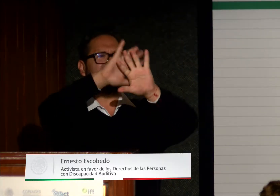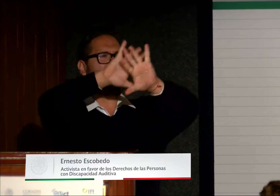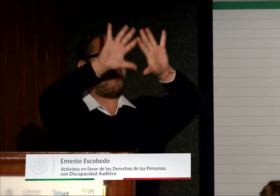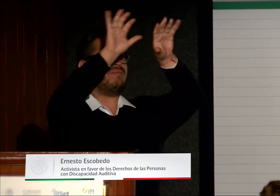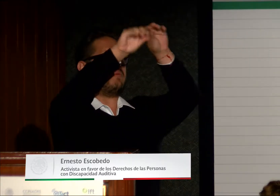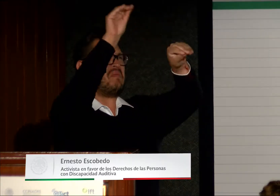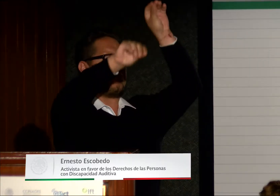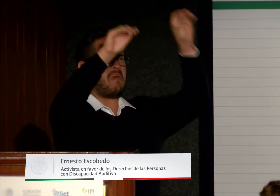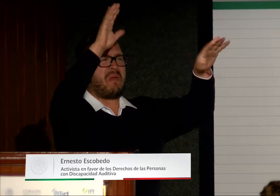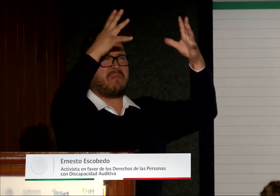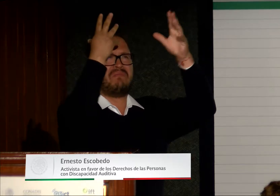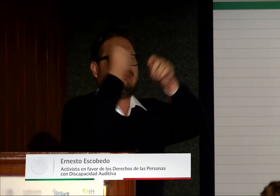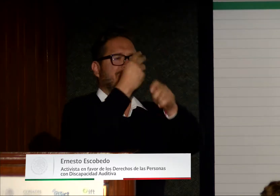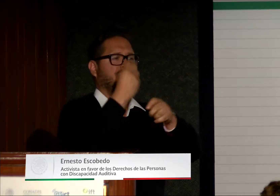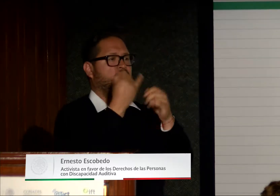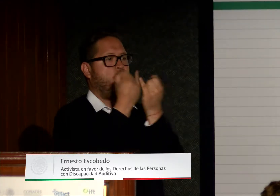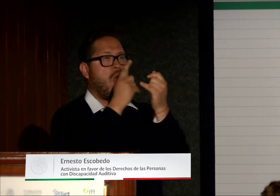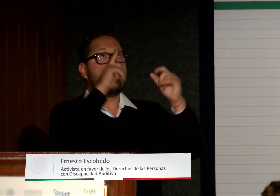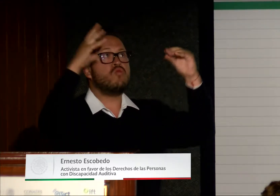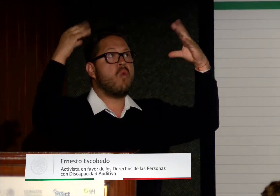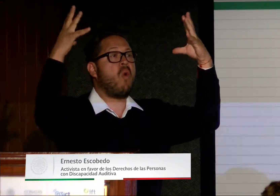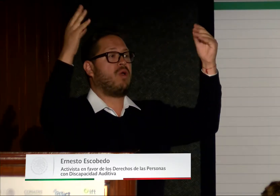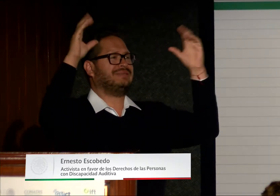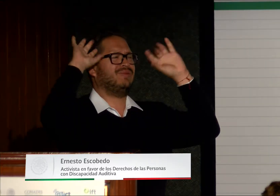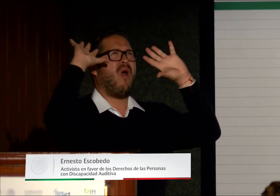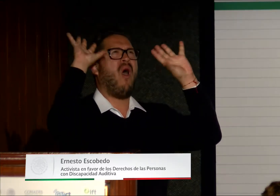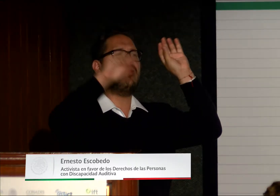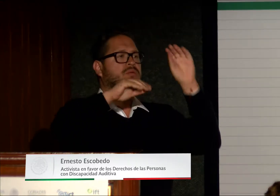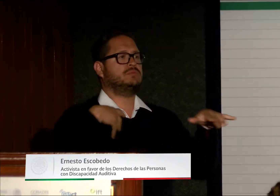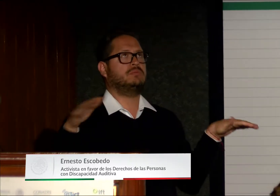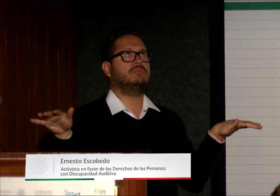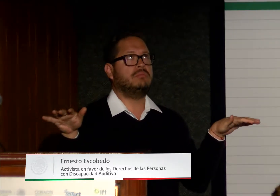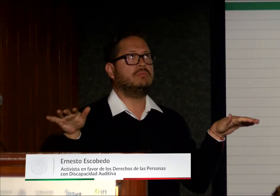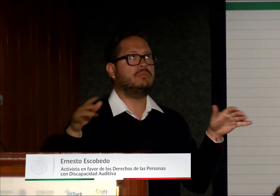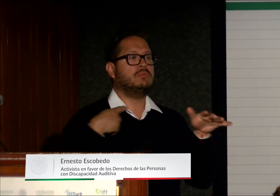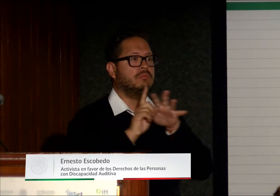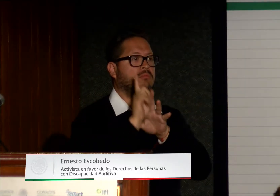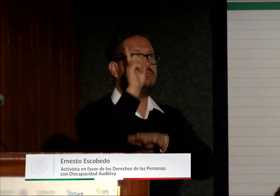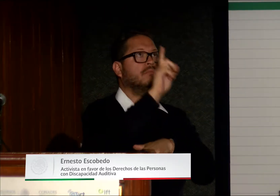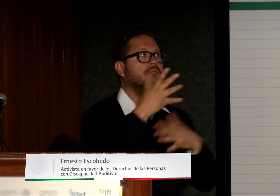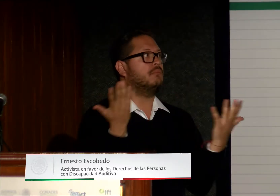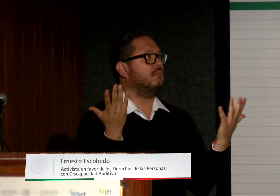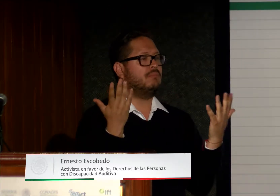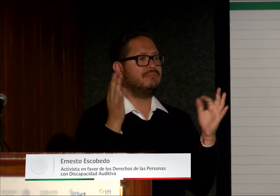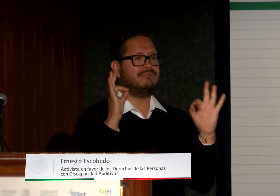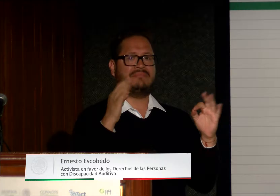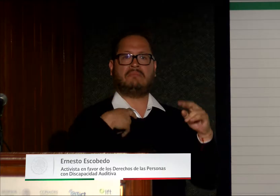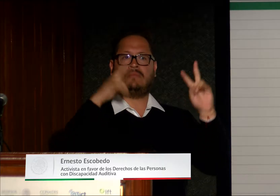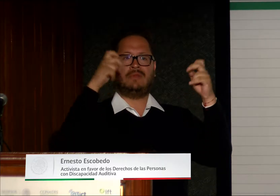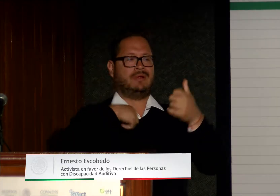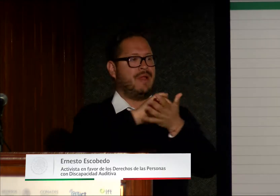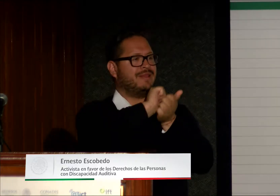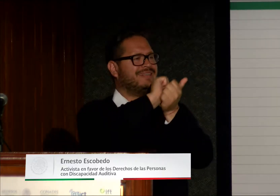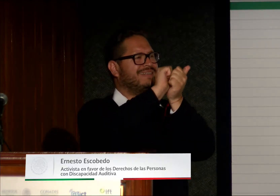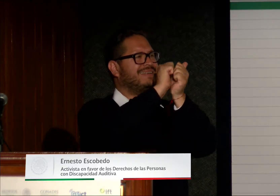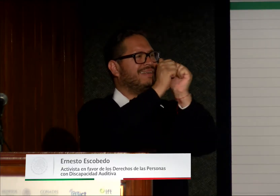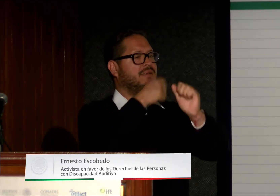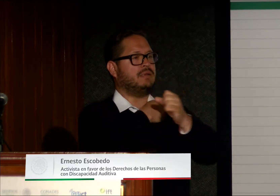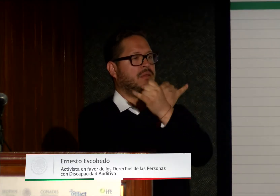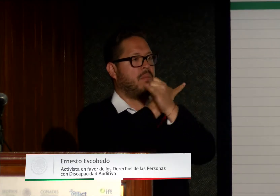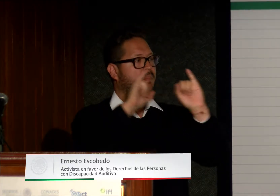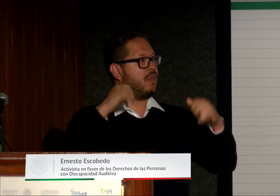universidad, en los hospitales, ahí hay esa tecnología que es aplicada para las personas sordas y hay un